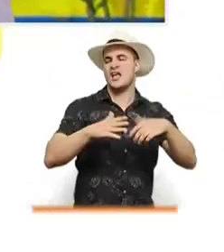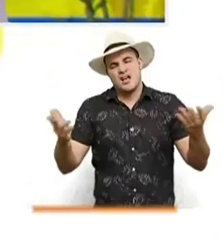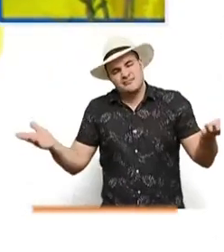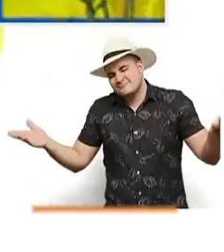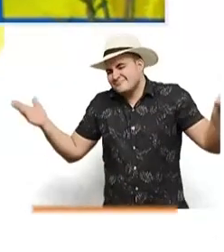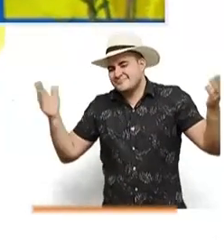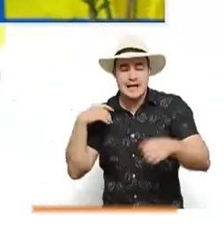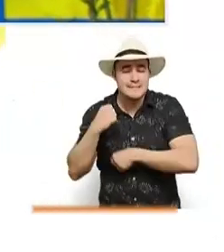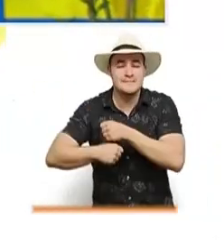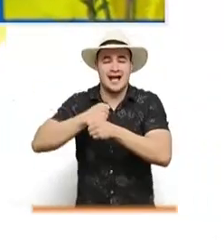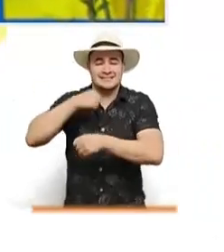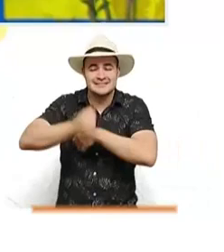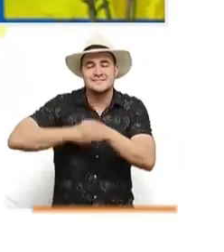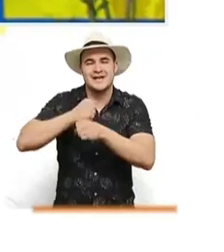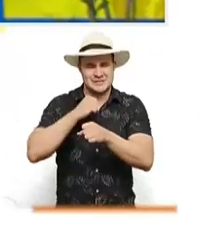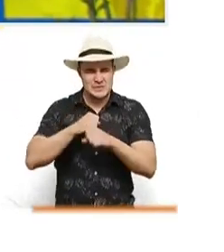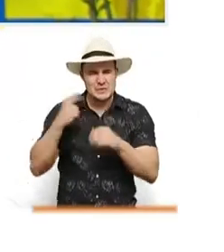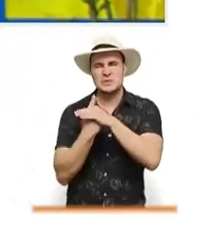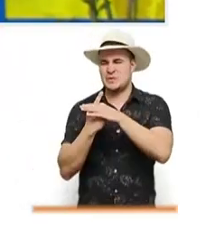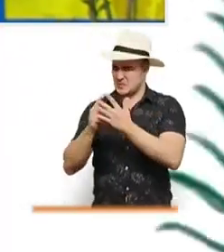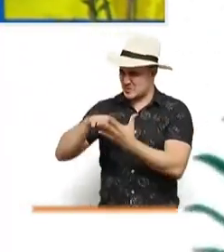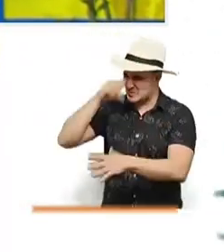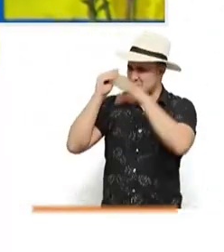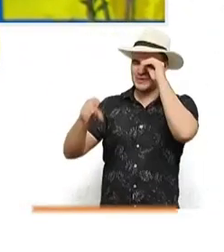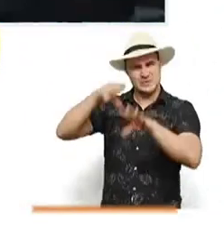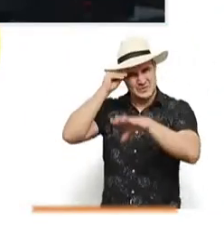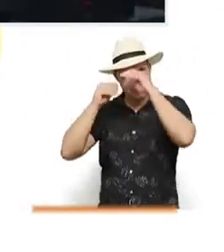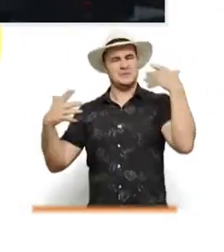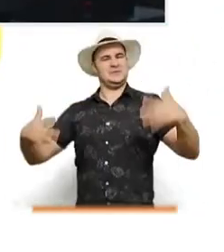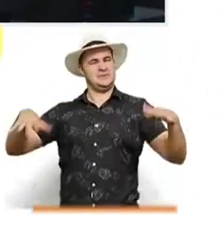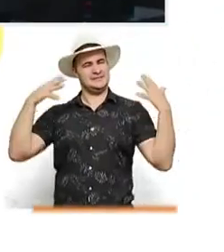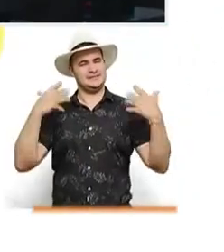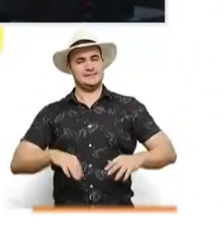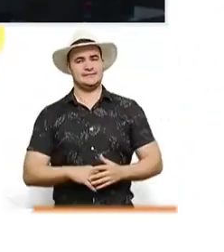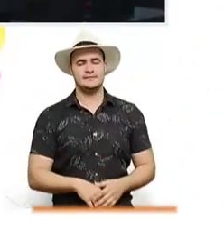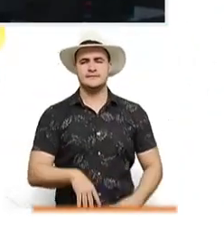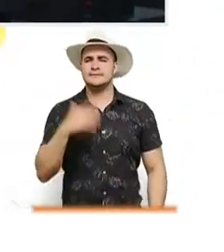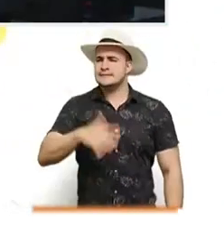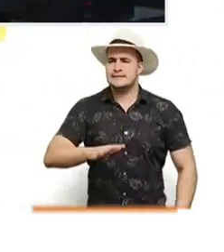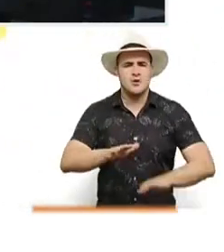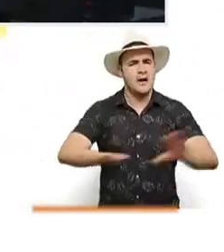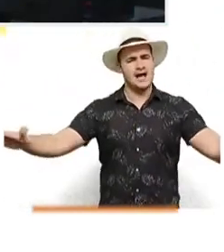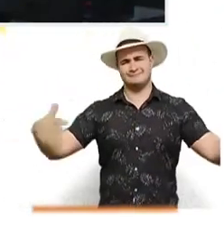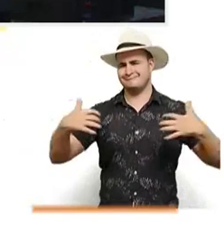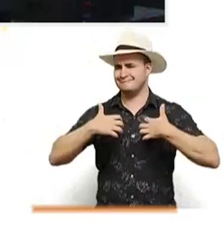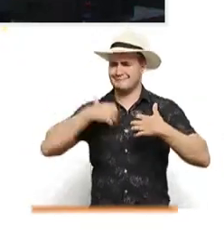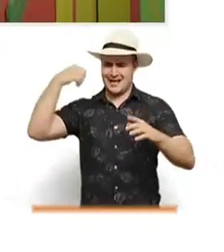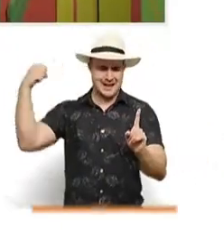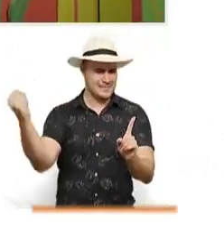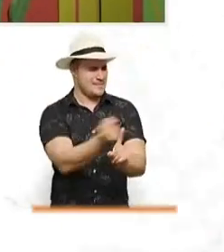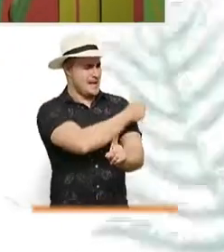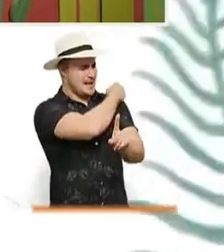esos años muchas experiencias trae. No más maltrato animal,